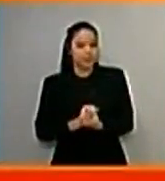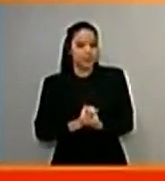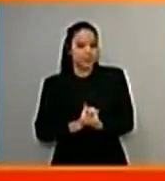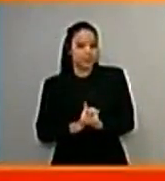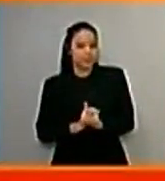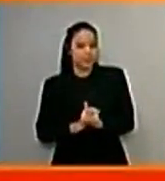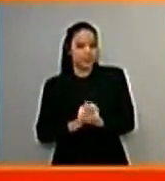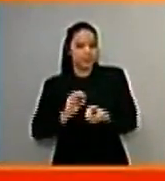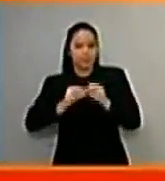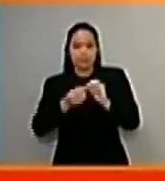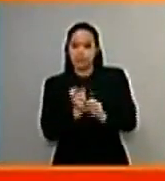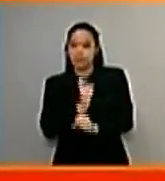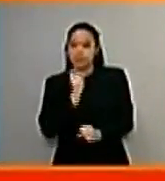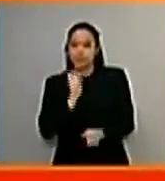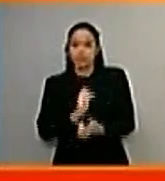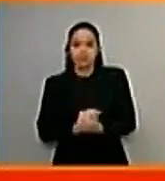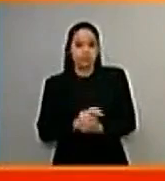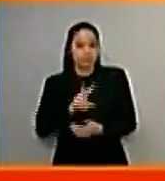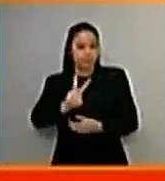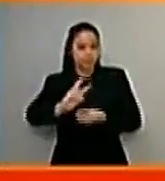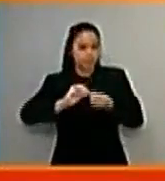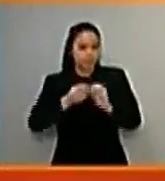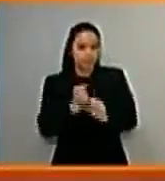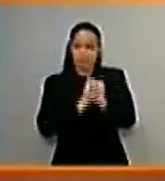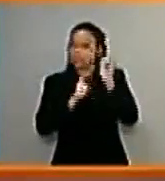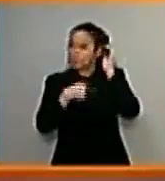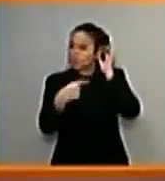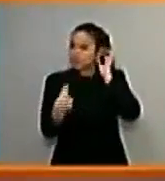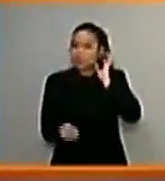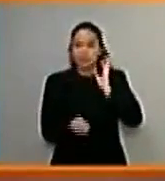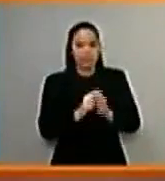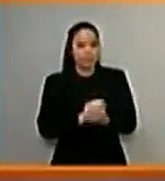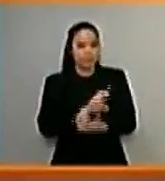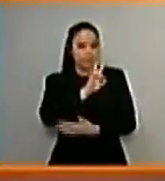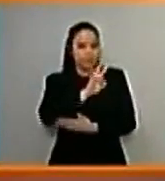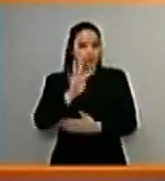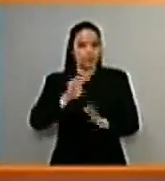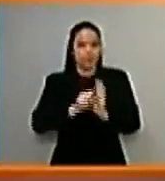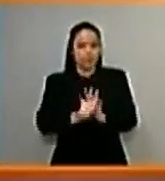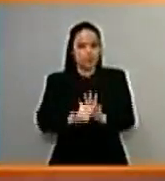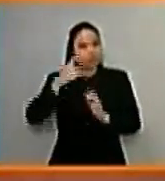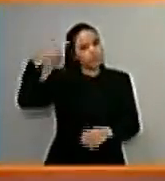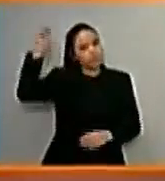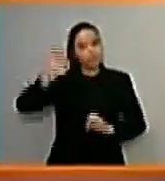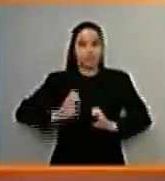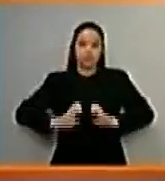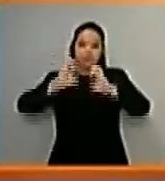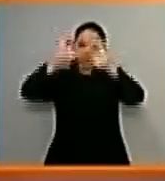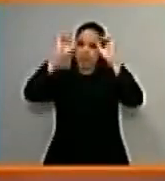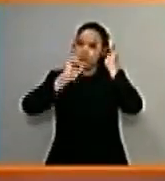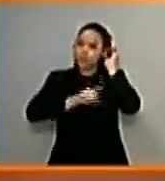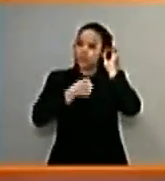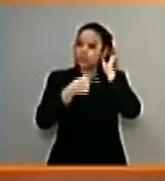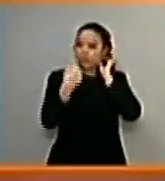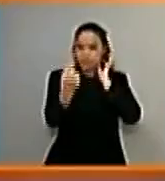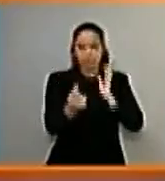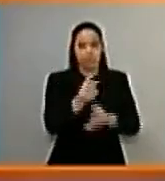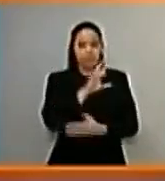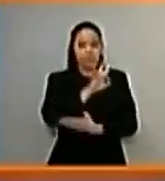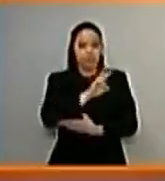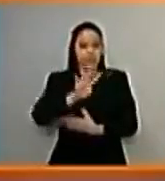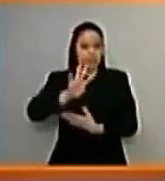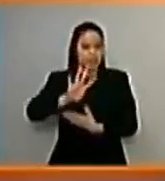Y el número afortunado es el 2. Número ganador para la diaria 74 con su símbolo de sueños edificio, y para más